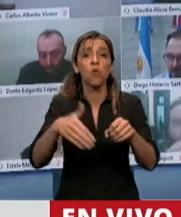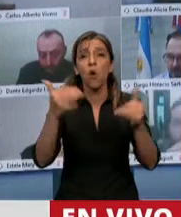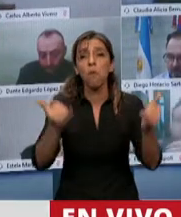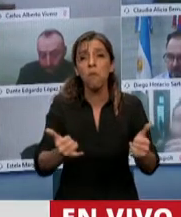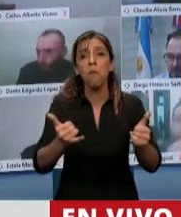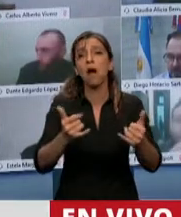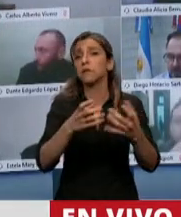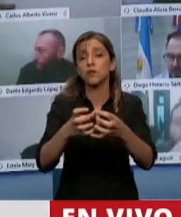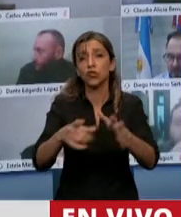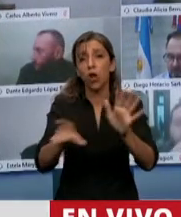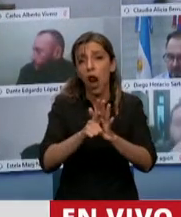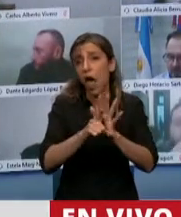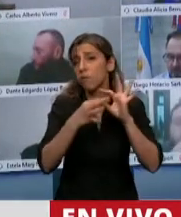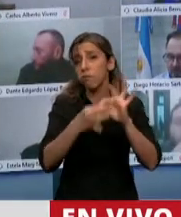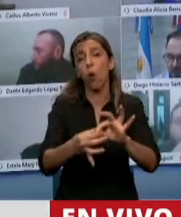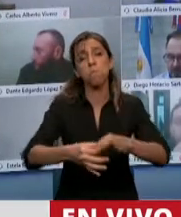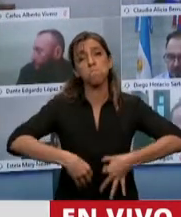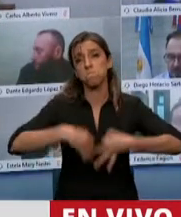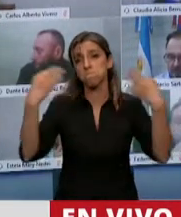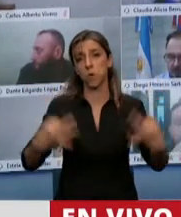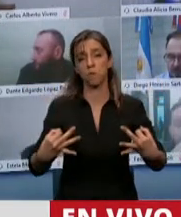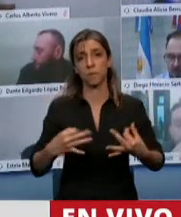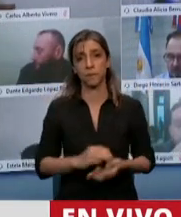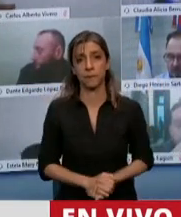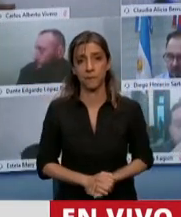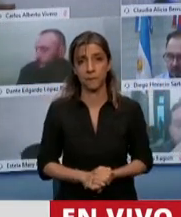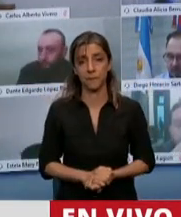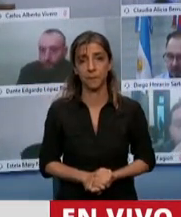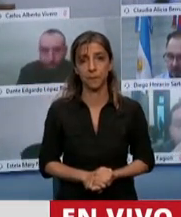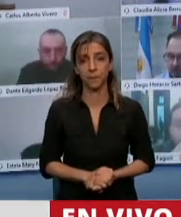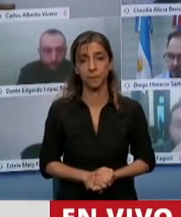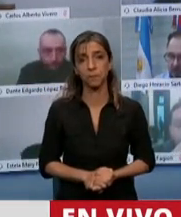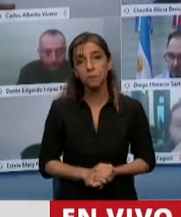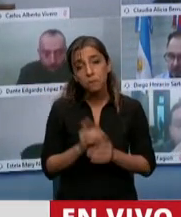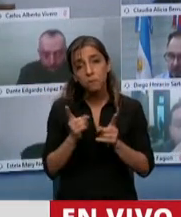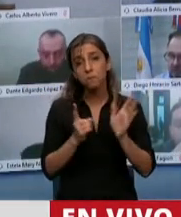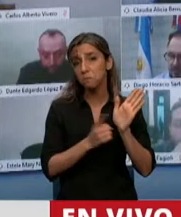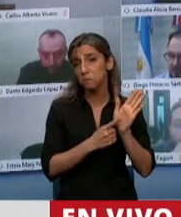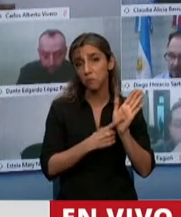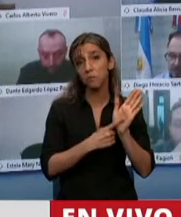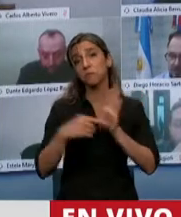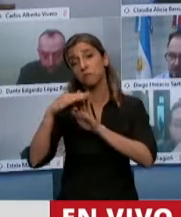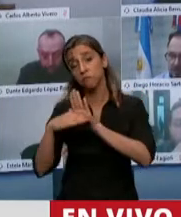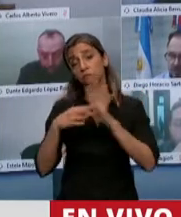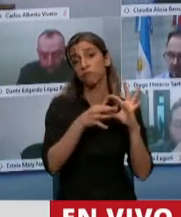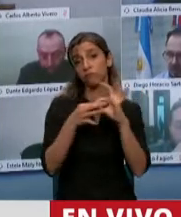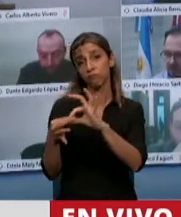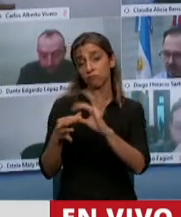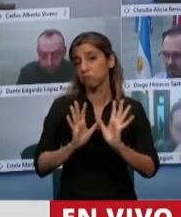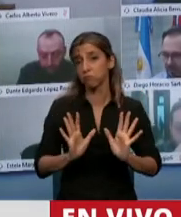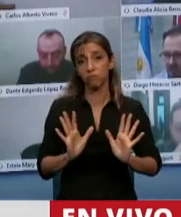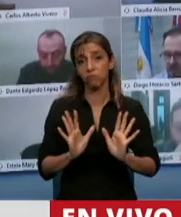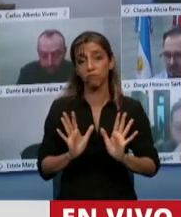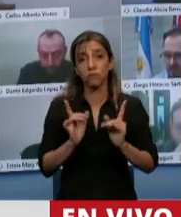lo tanto, esta es una sesión absolutamente legal, acorde al reglamento y con todas las